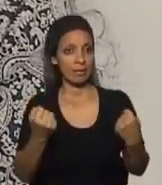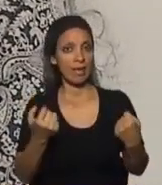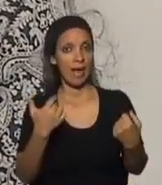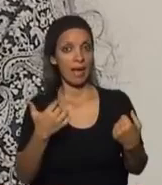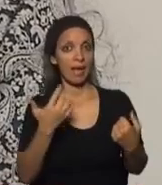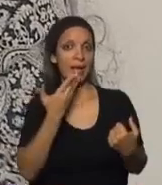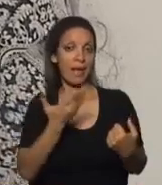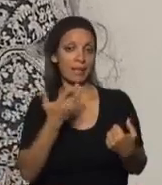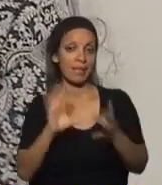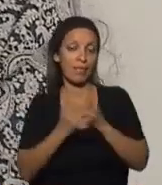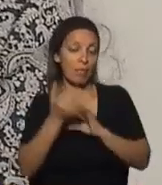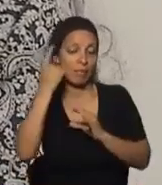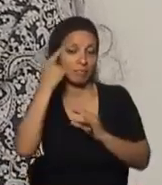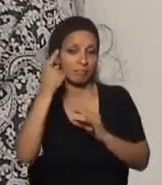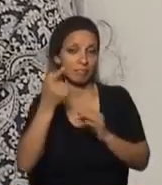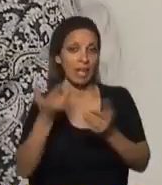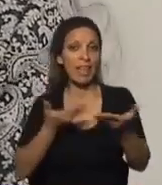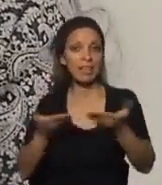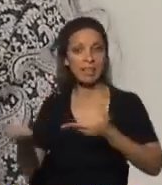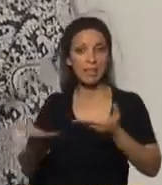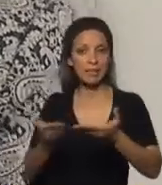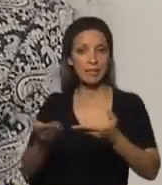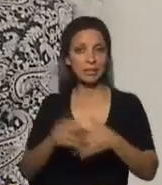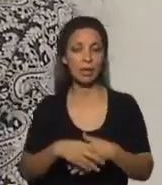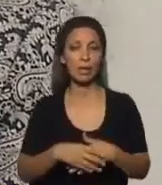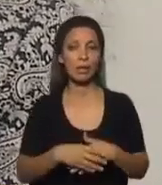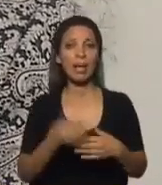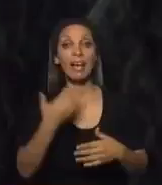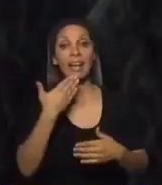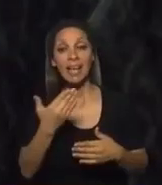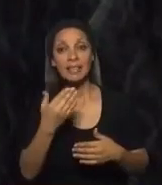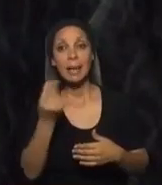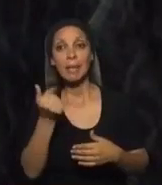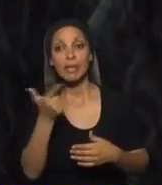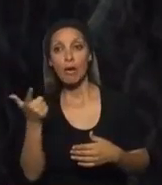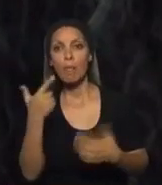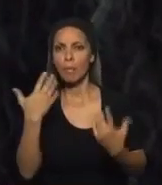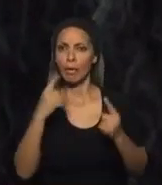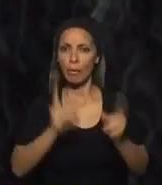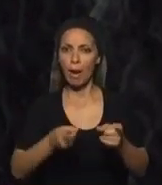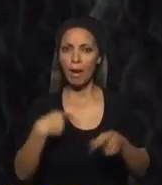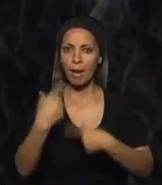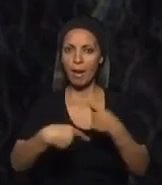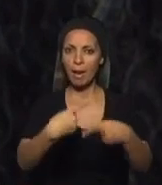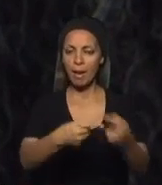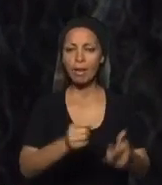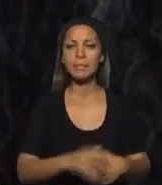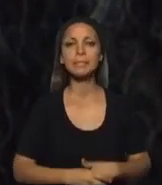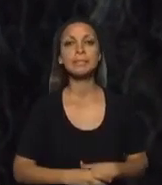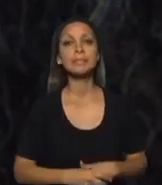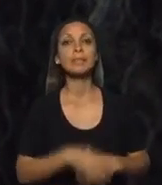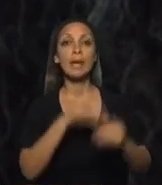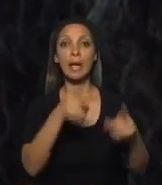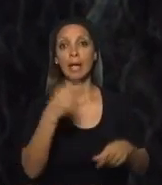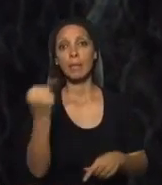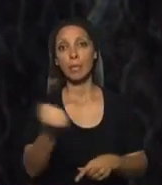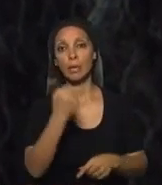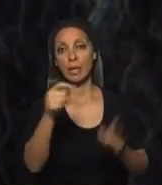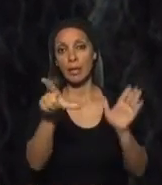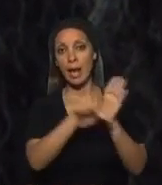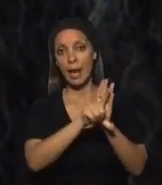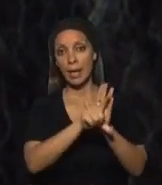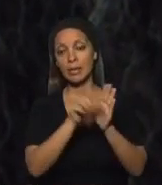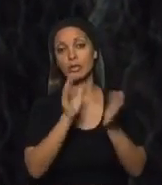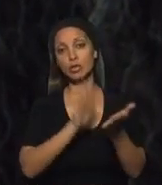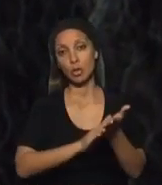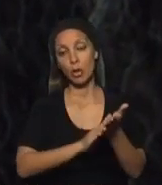estas transacciones que nos permiten que nuestras vidas continúen. También es importante que sepamos que hay una ley, que es la ley de